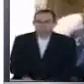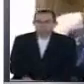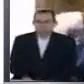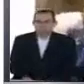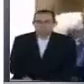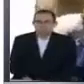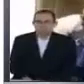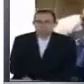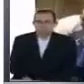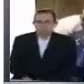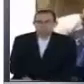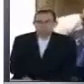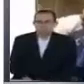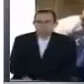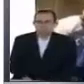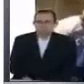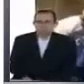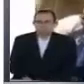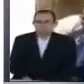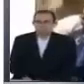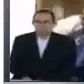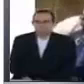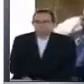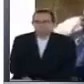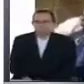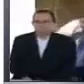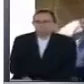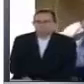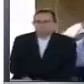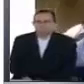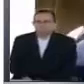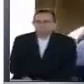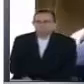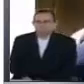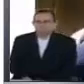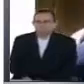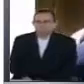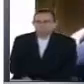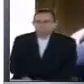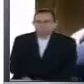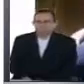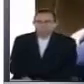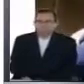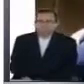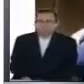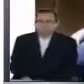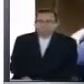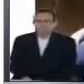sentido lo que es estar aquí. ¿La consecuencia del pecado?